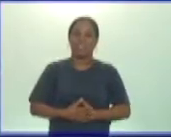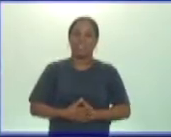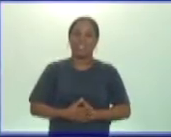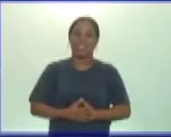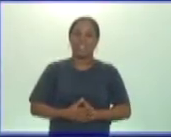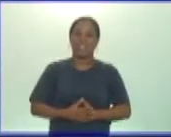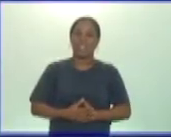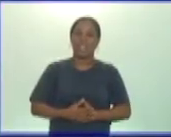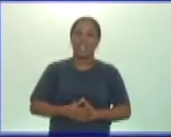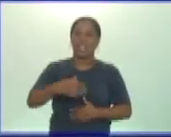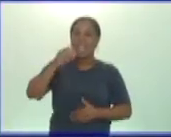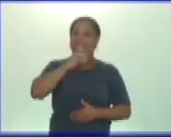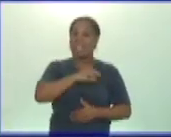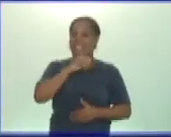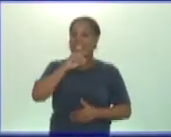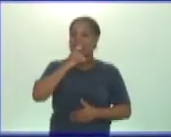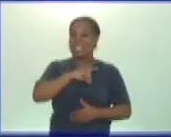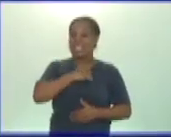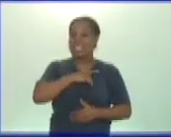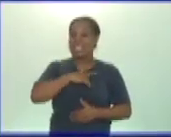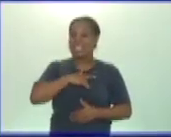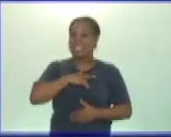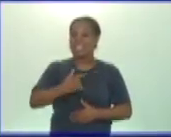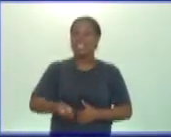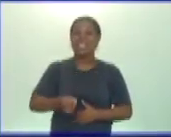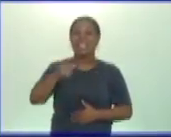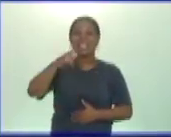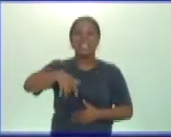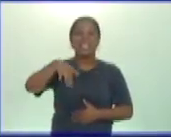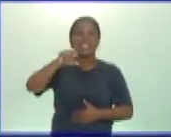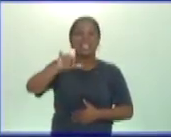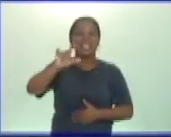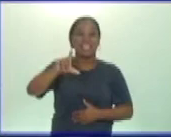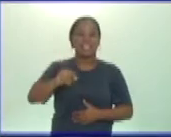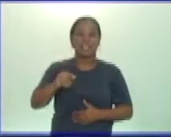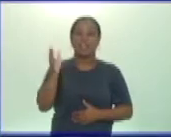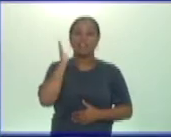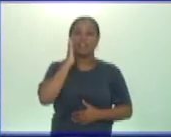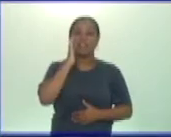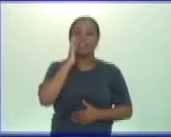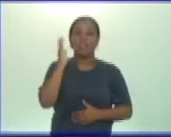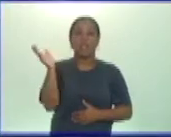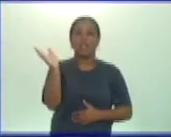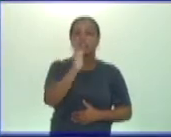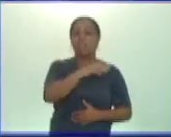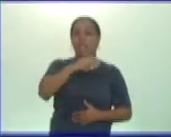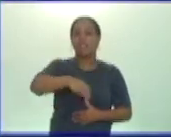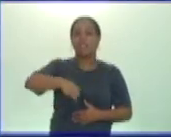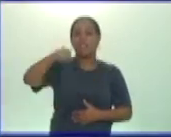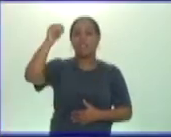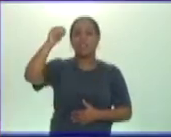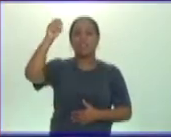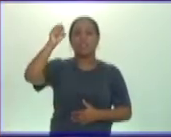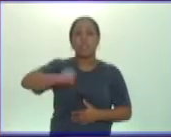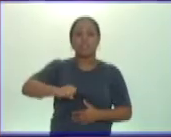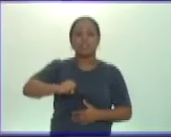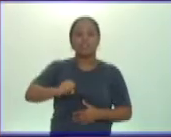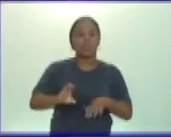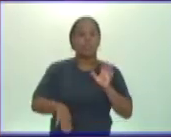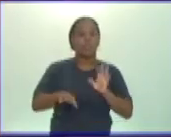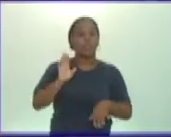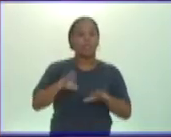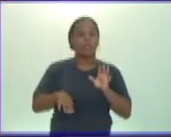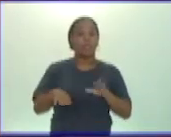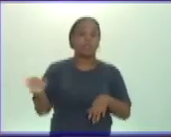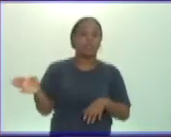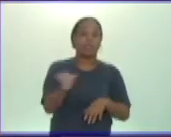En Chile, la contaminación del aire varía de norte a sur dependiendo de sus fuentes. Veamos. En la zona